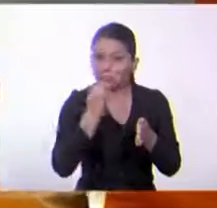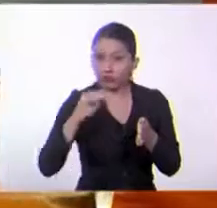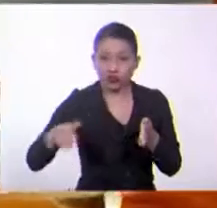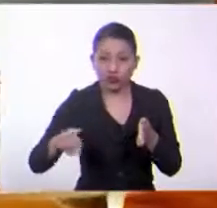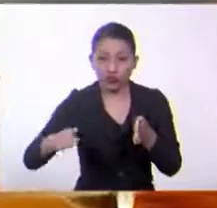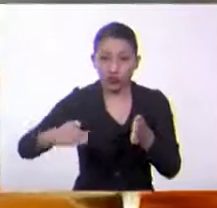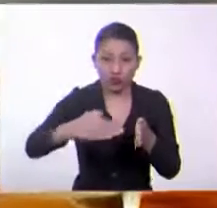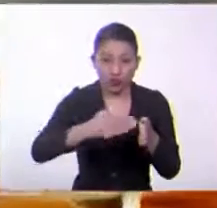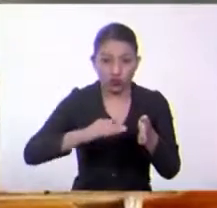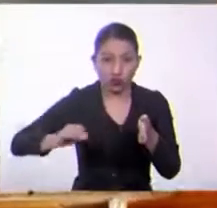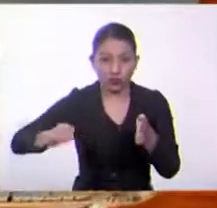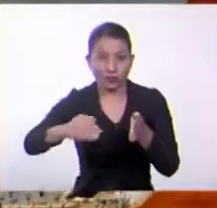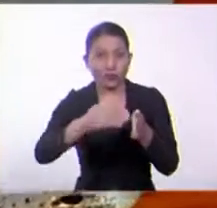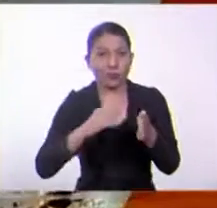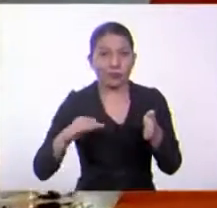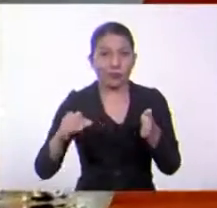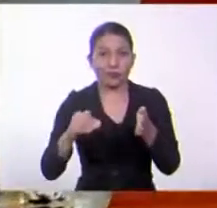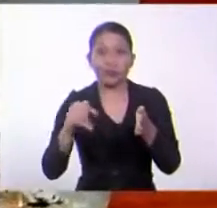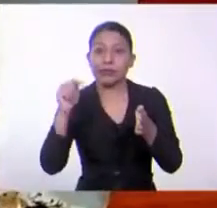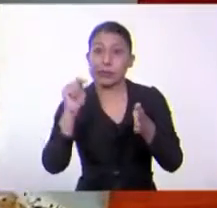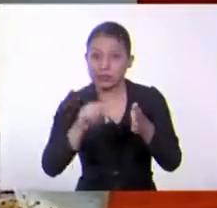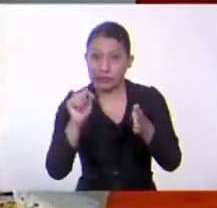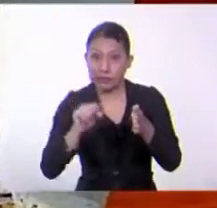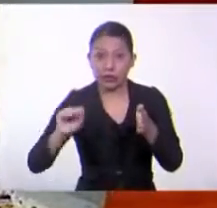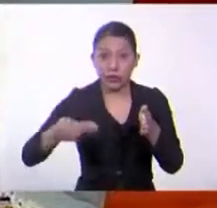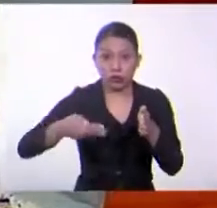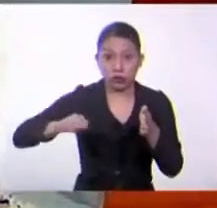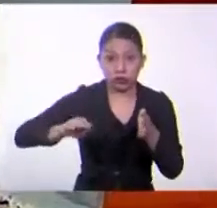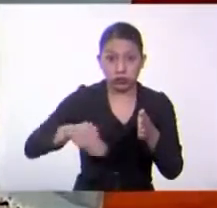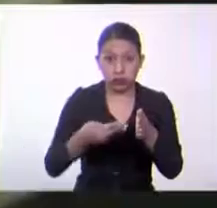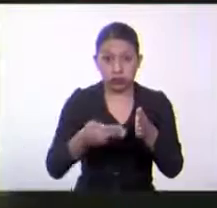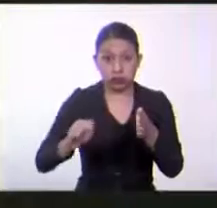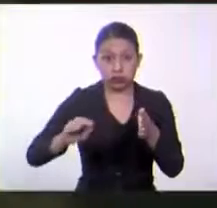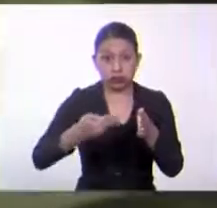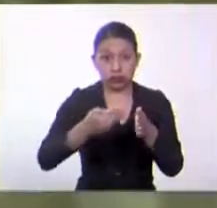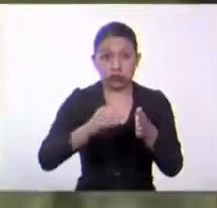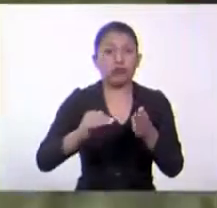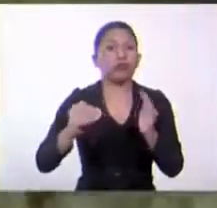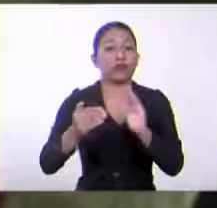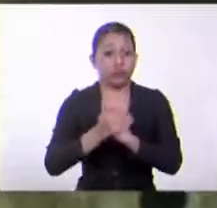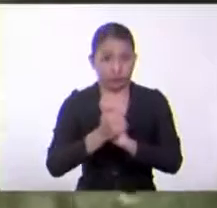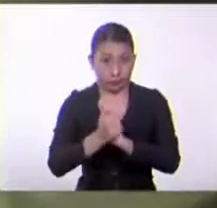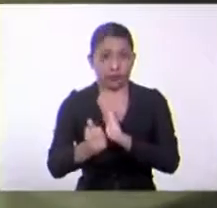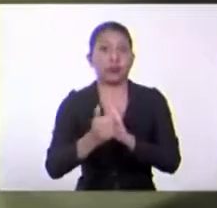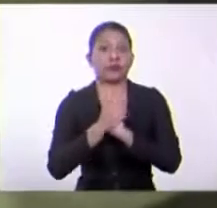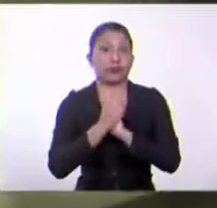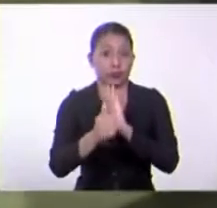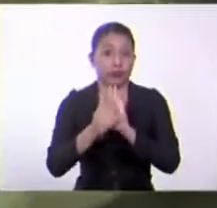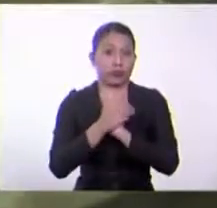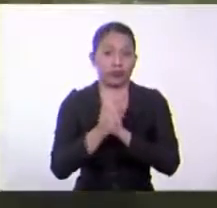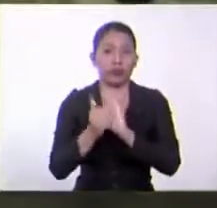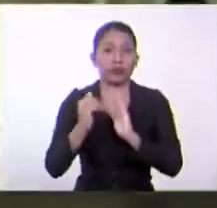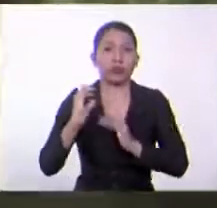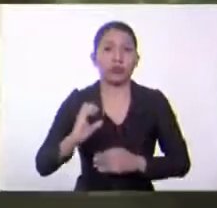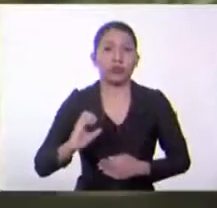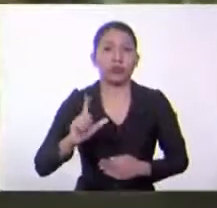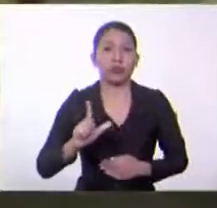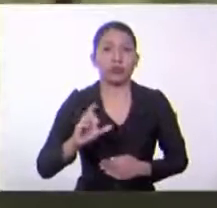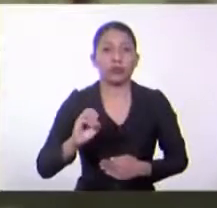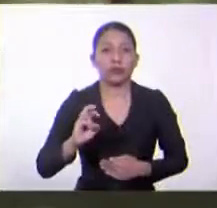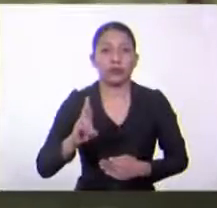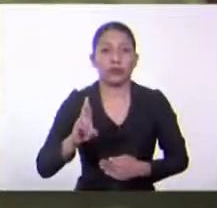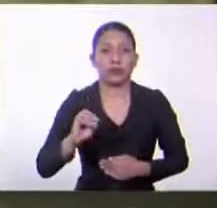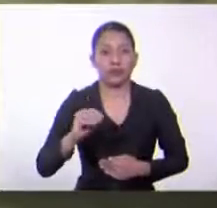Además, este resistente pez también soporta ciertas cantidades de cloro que se utiliza